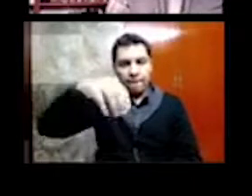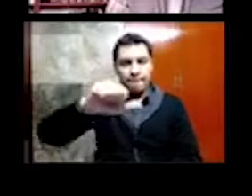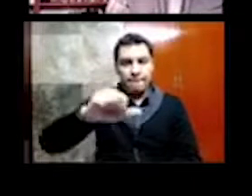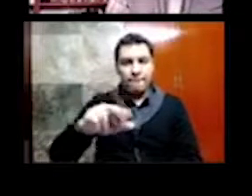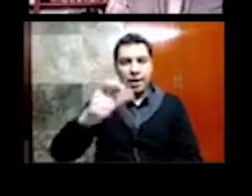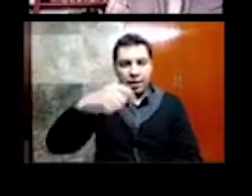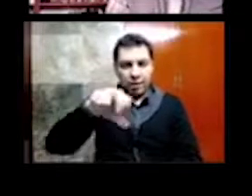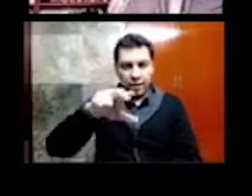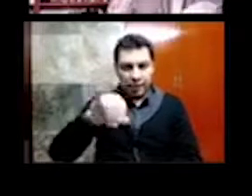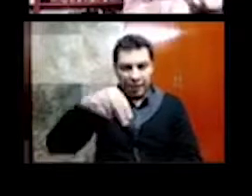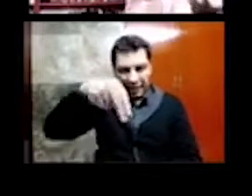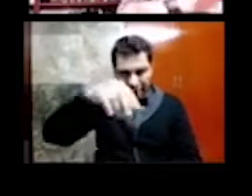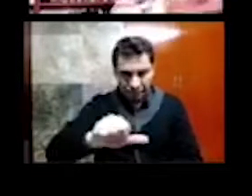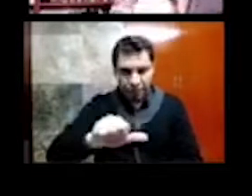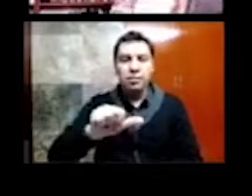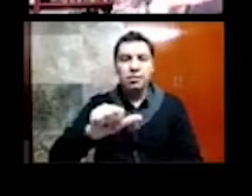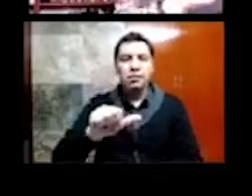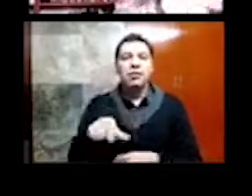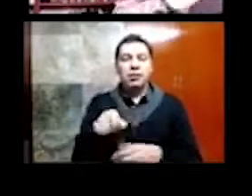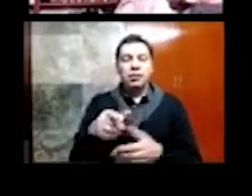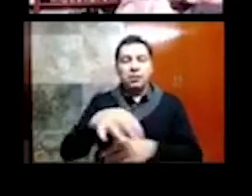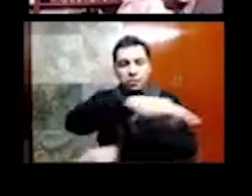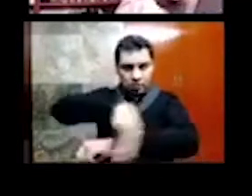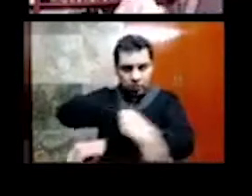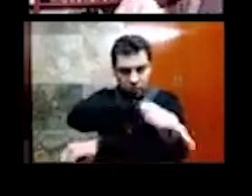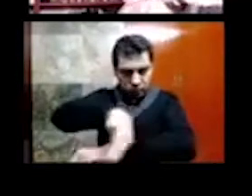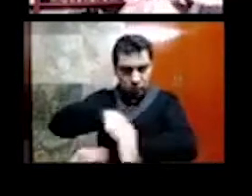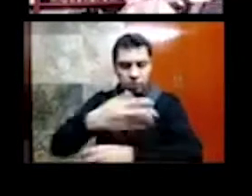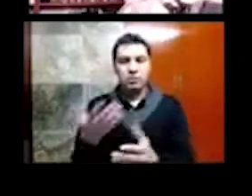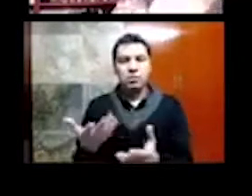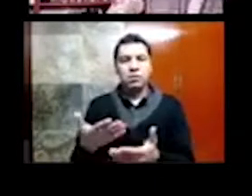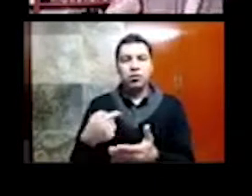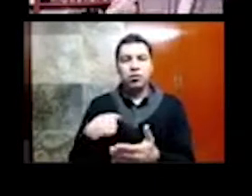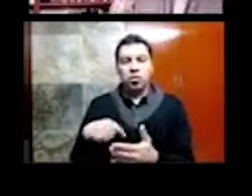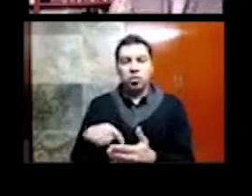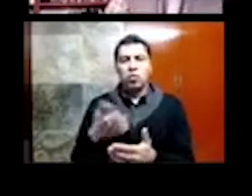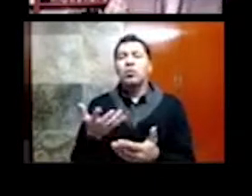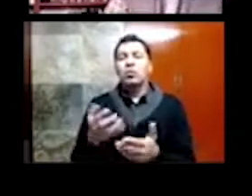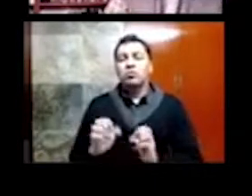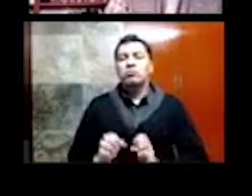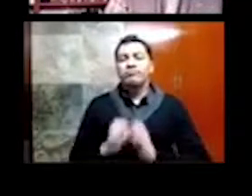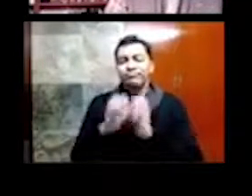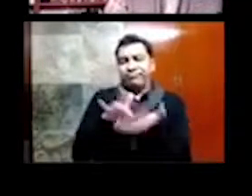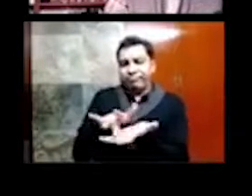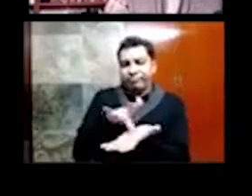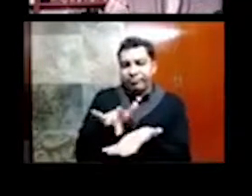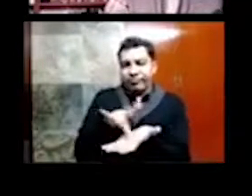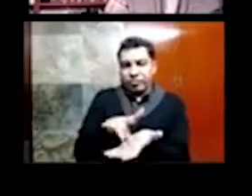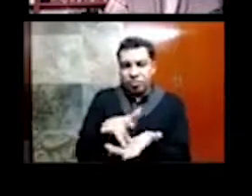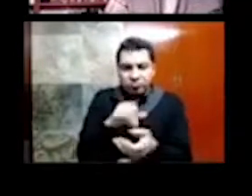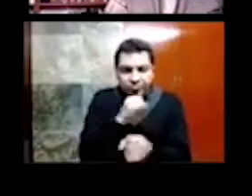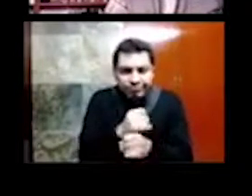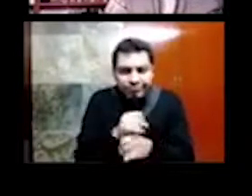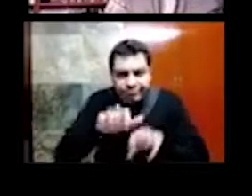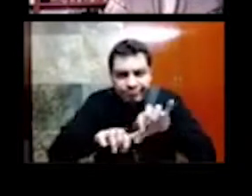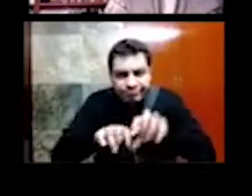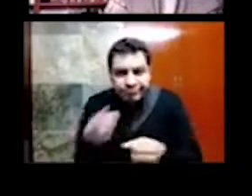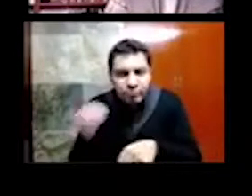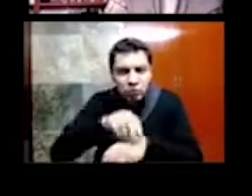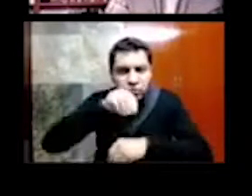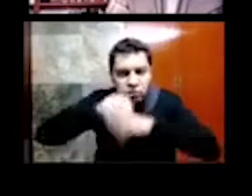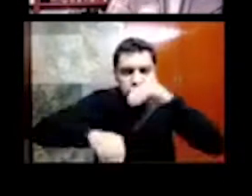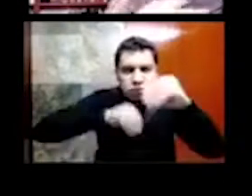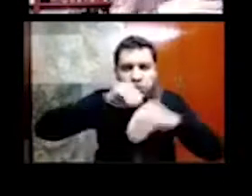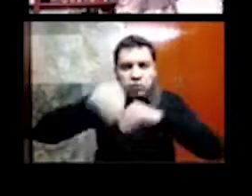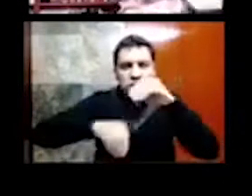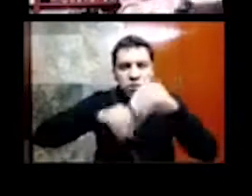última parte de este edificio fue, de esta acuarela, pues fue a hacer las digitalizaciones y desde